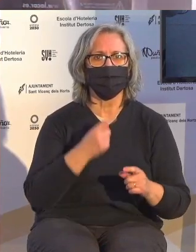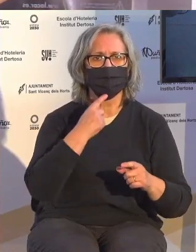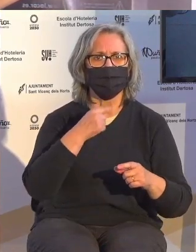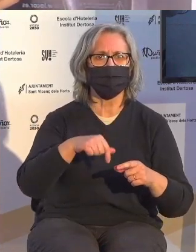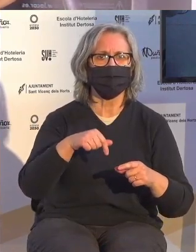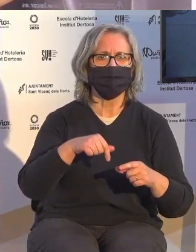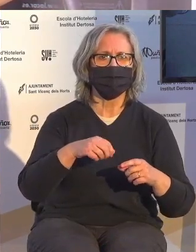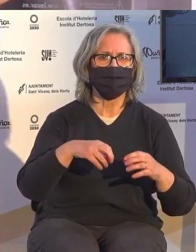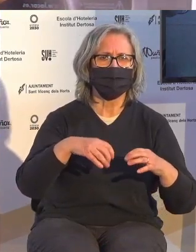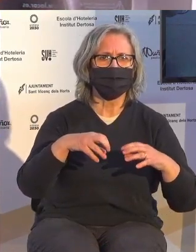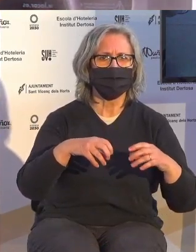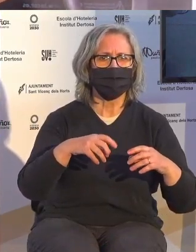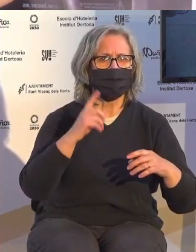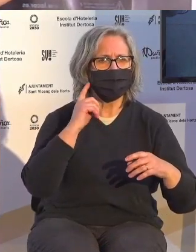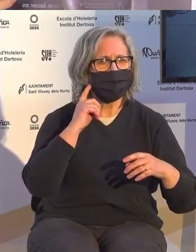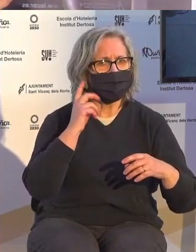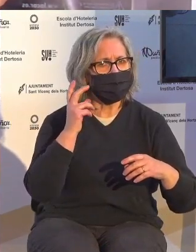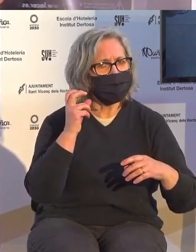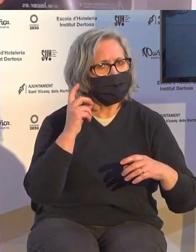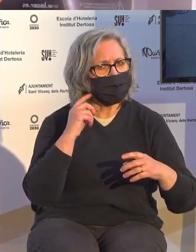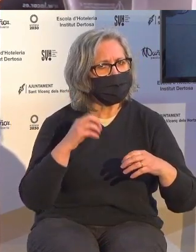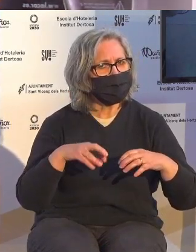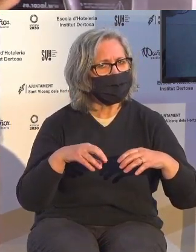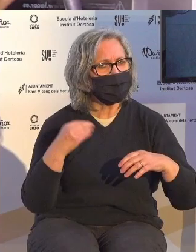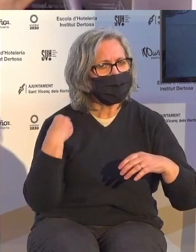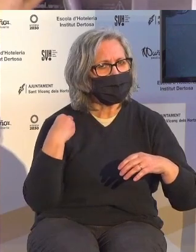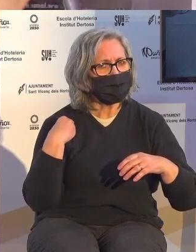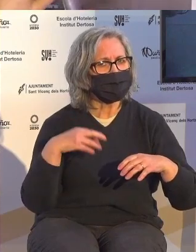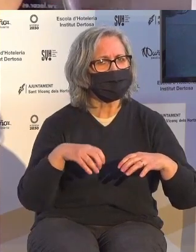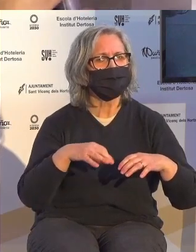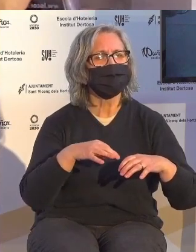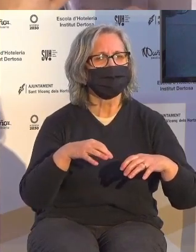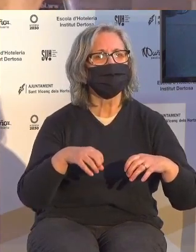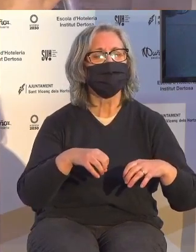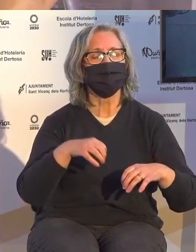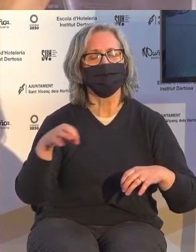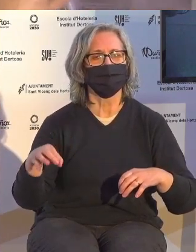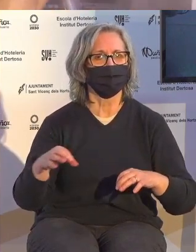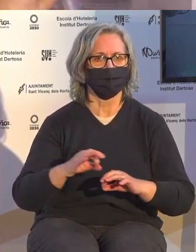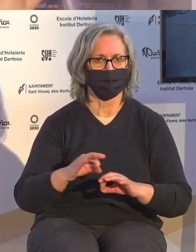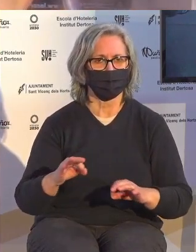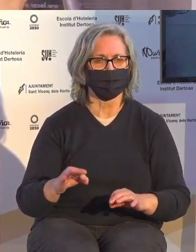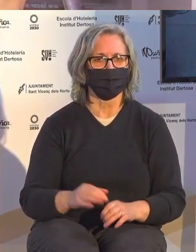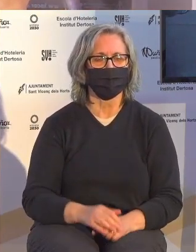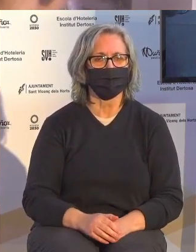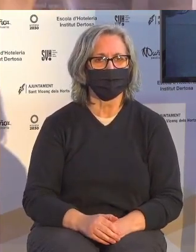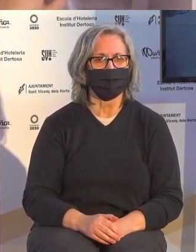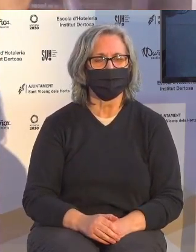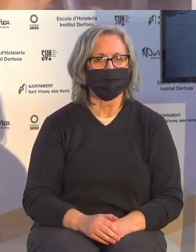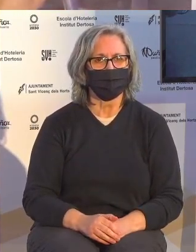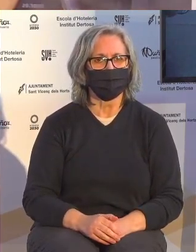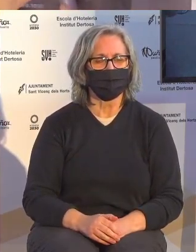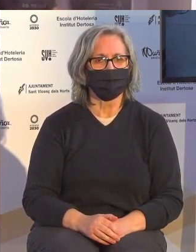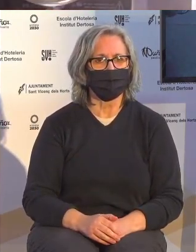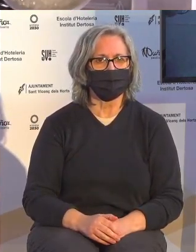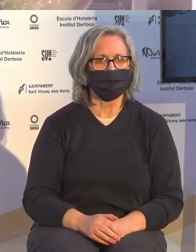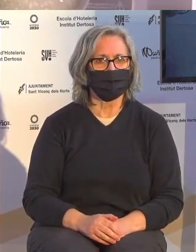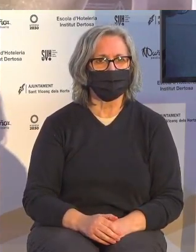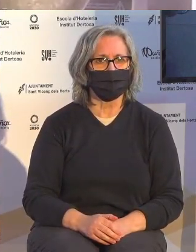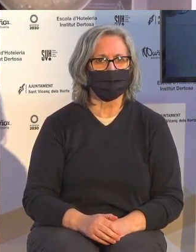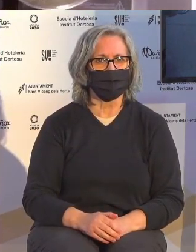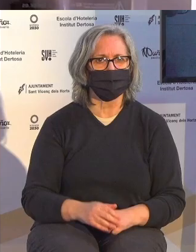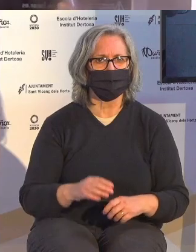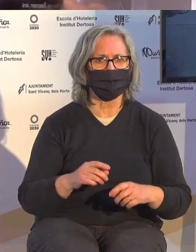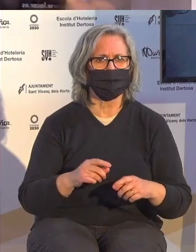pasa está seguramente el loco que he pasado mucho tiempo en la cocina y empecé a escuchar cosas del olivar como eso